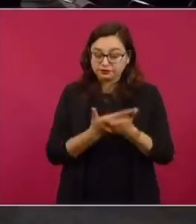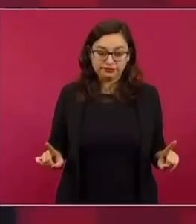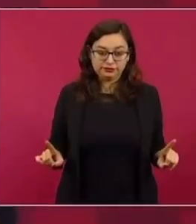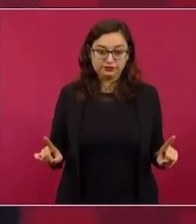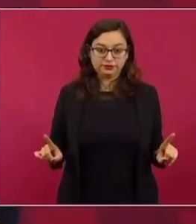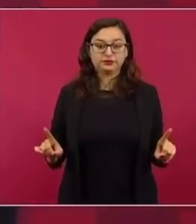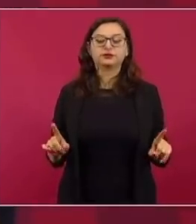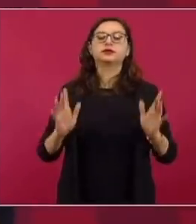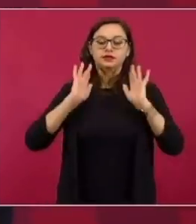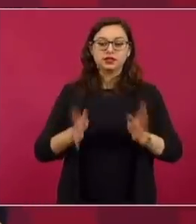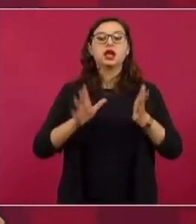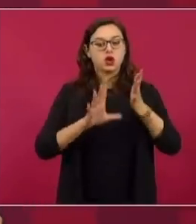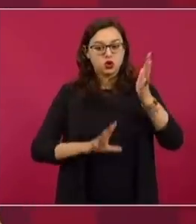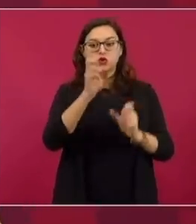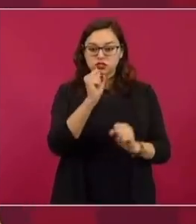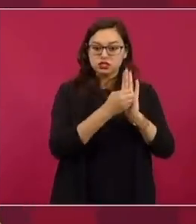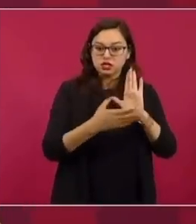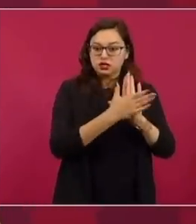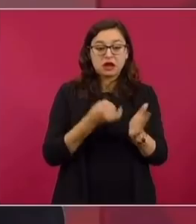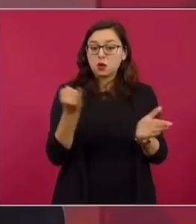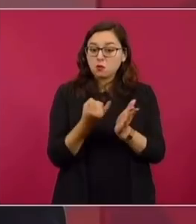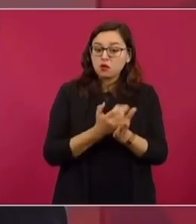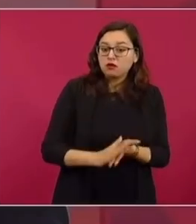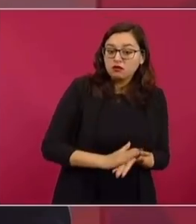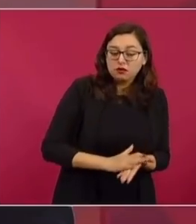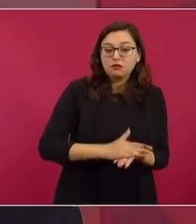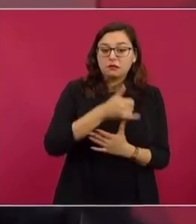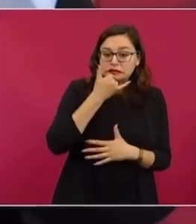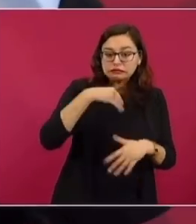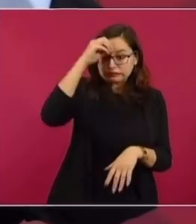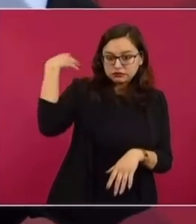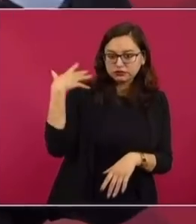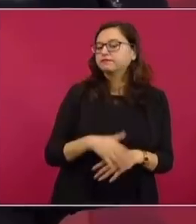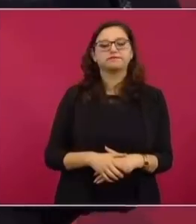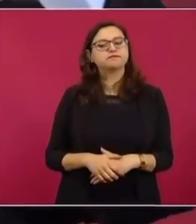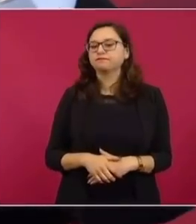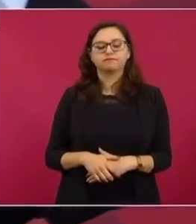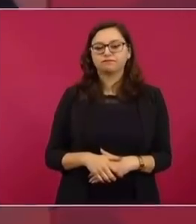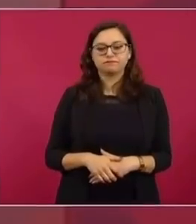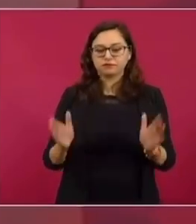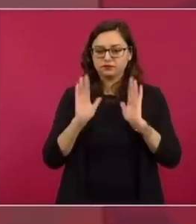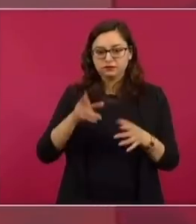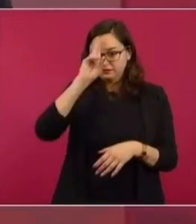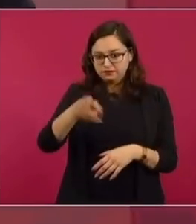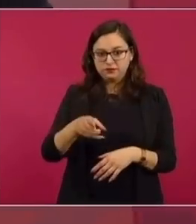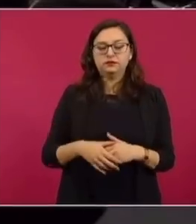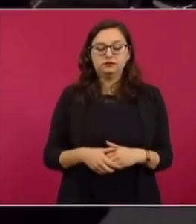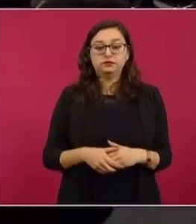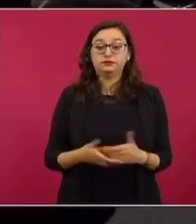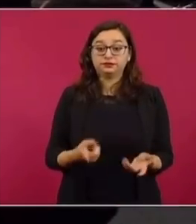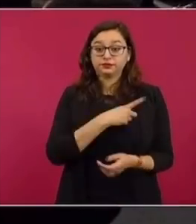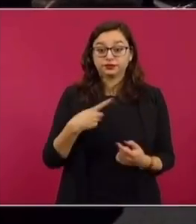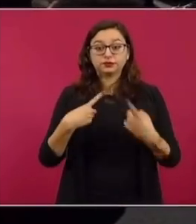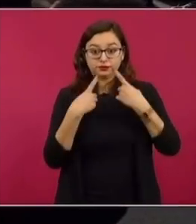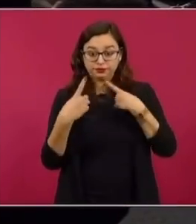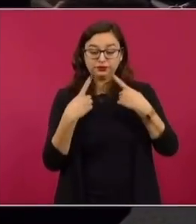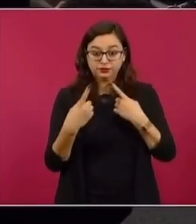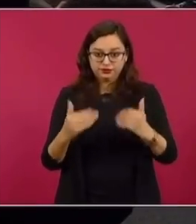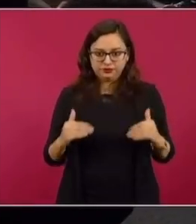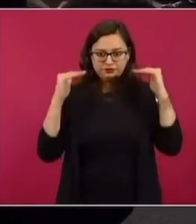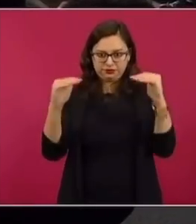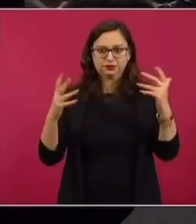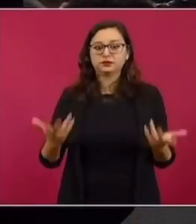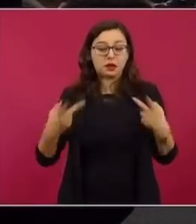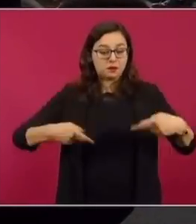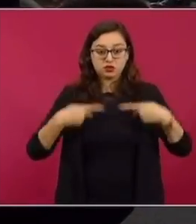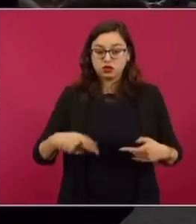no, se reformó la Constitución, ya no hay condonaciones, para que levantemos el nivel del debate. Claro que todos los